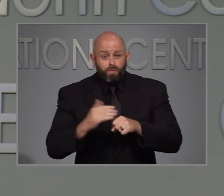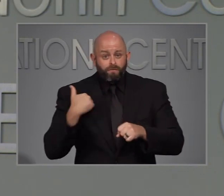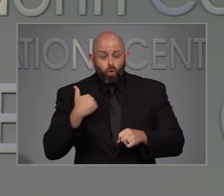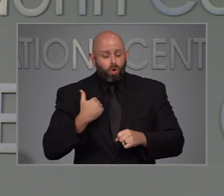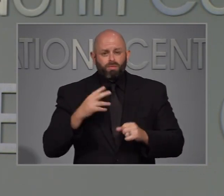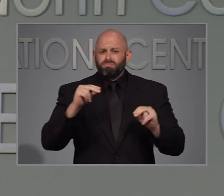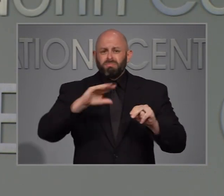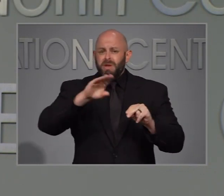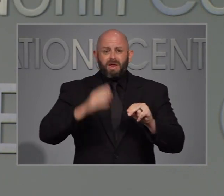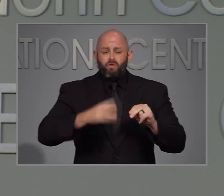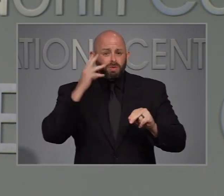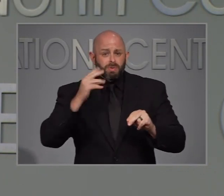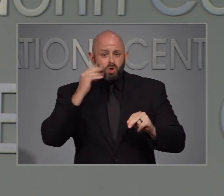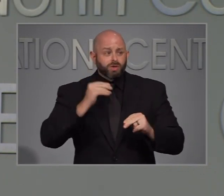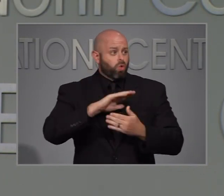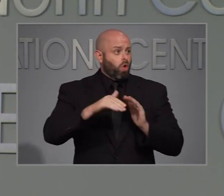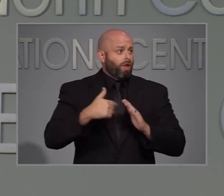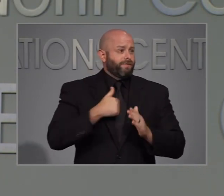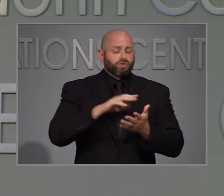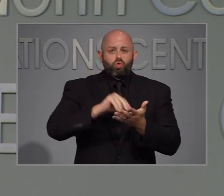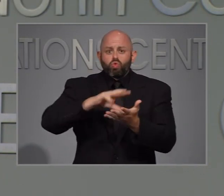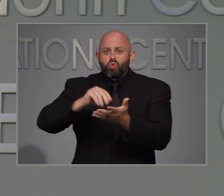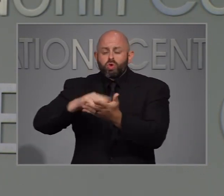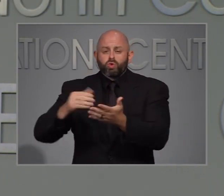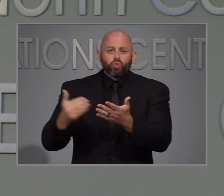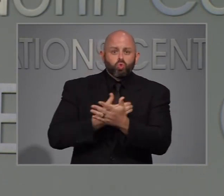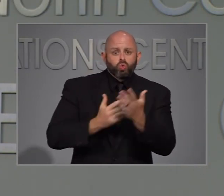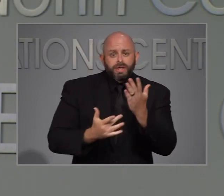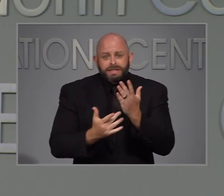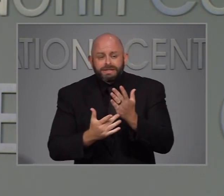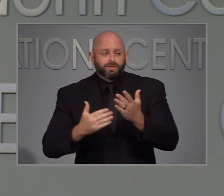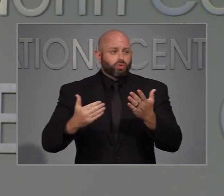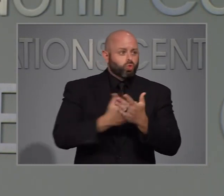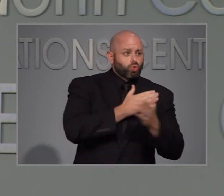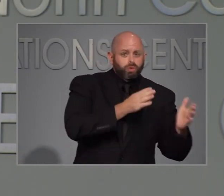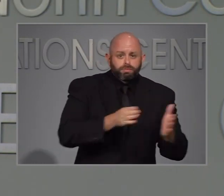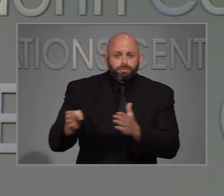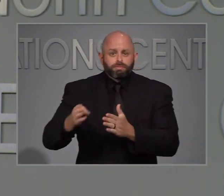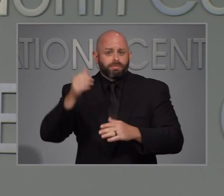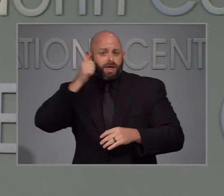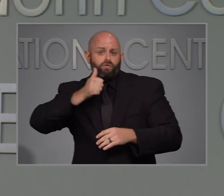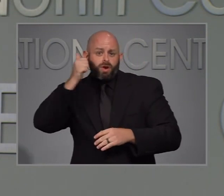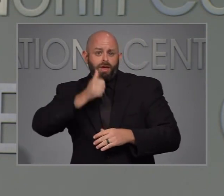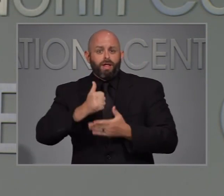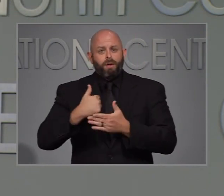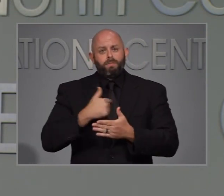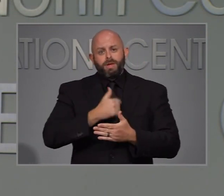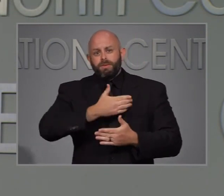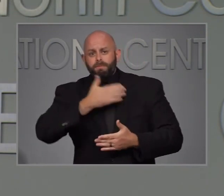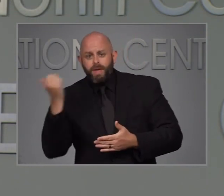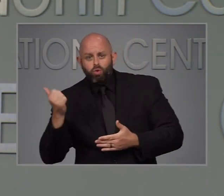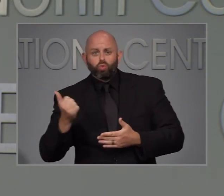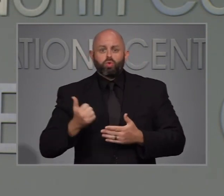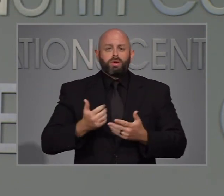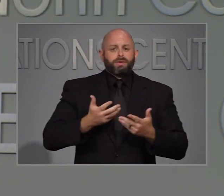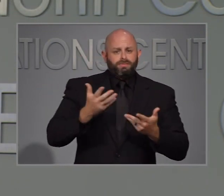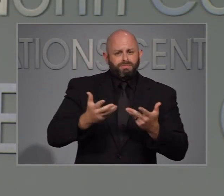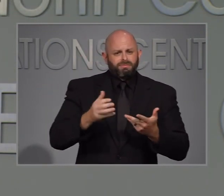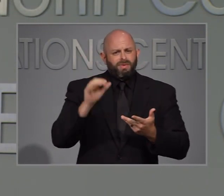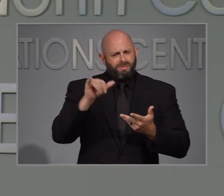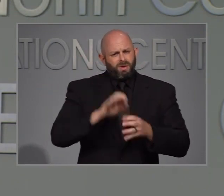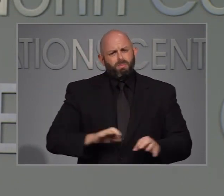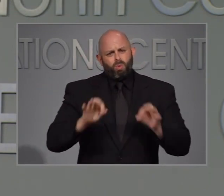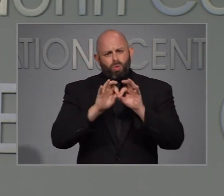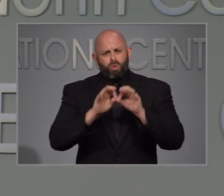situación sin precedentes, sí, cosa nueva y todos los días estamos aprendiendo algo nuevo para que seamos